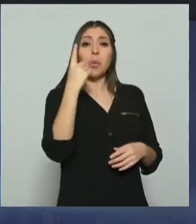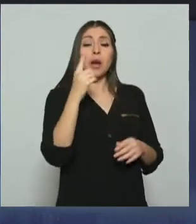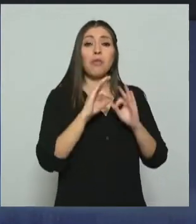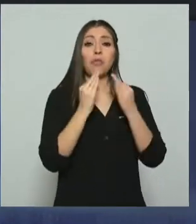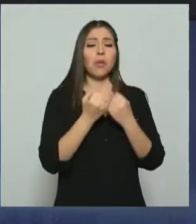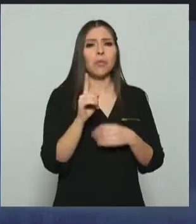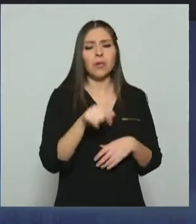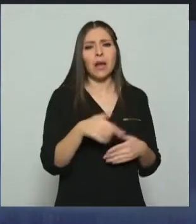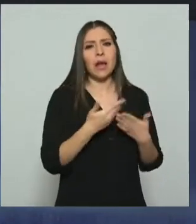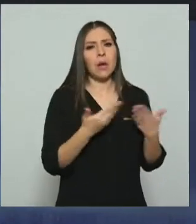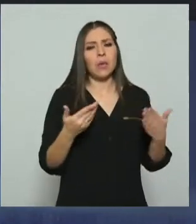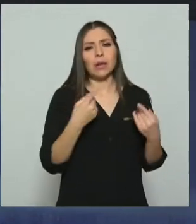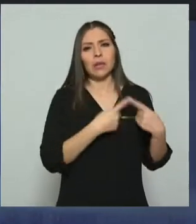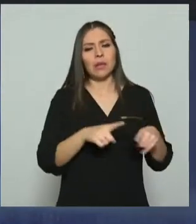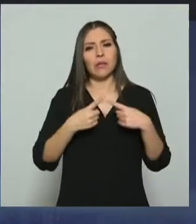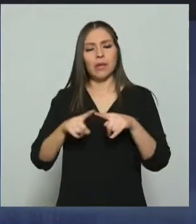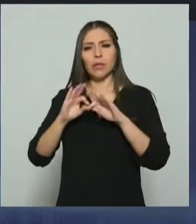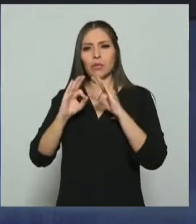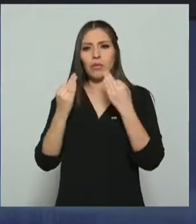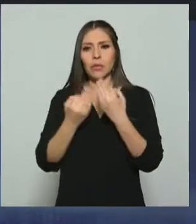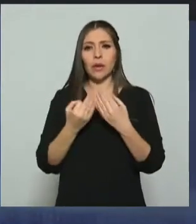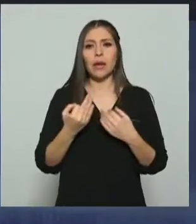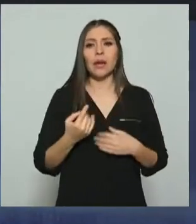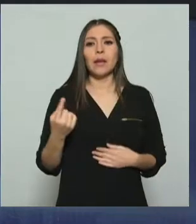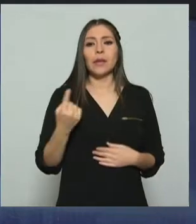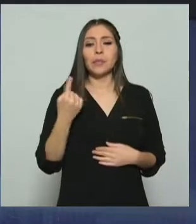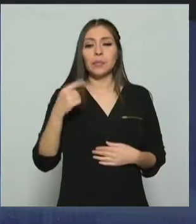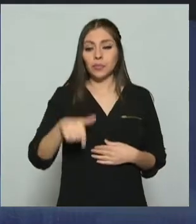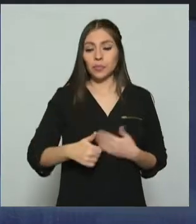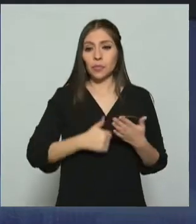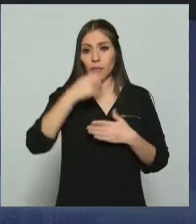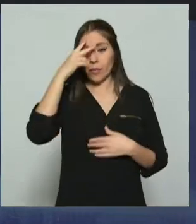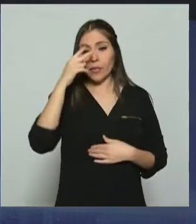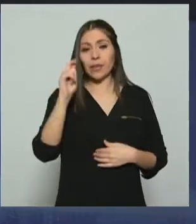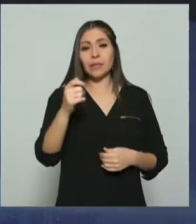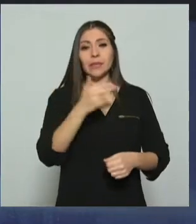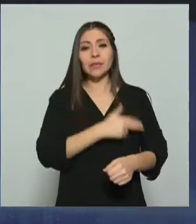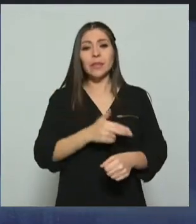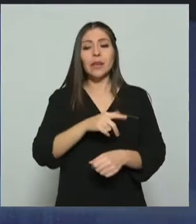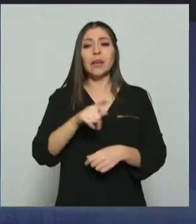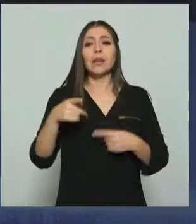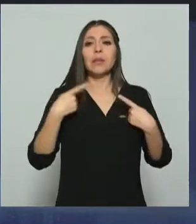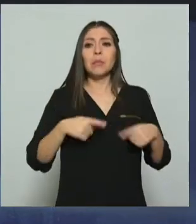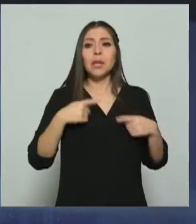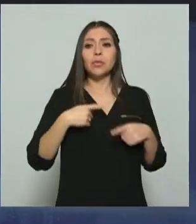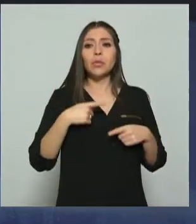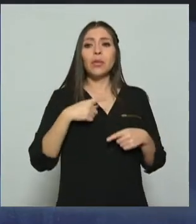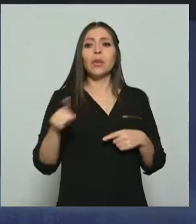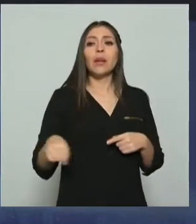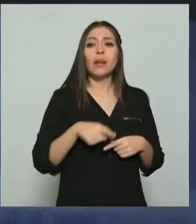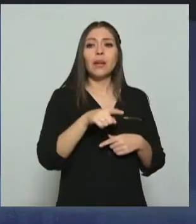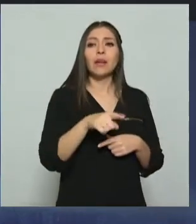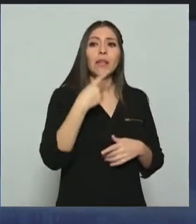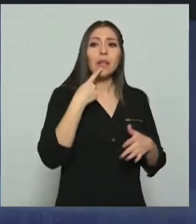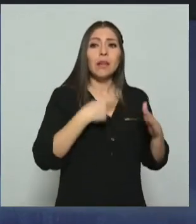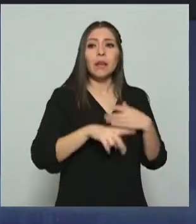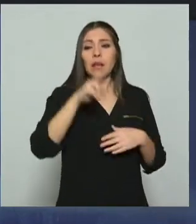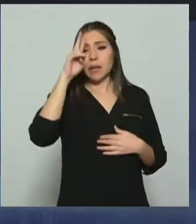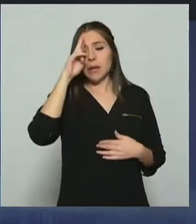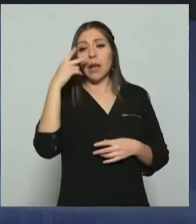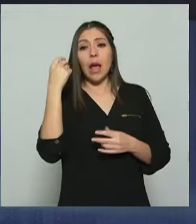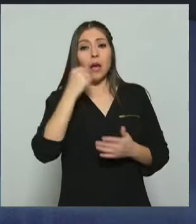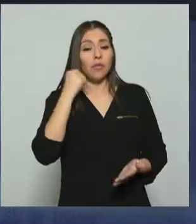en ese caso también en la Ciudad de México, ya no implican tanto la situación de la revictimización. ¿Por qué? Porque ya tampoco es necesario